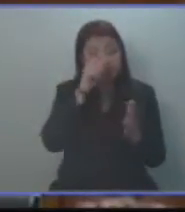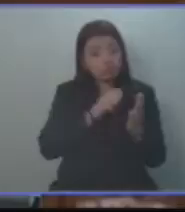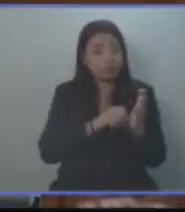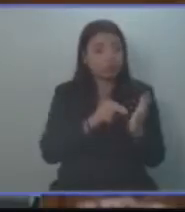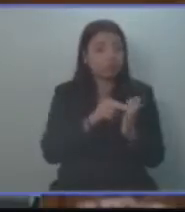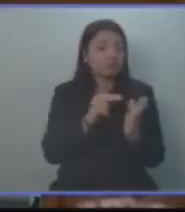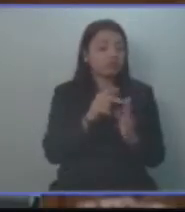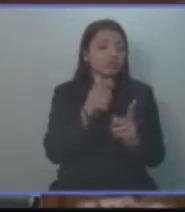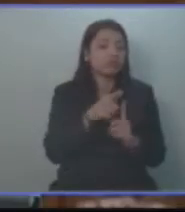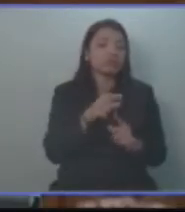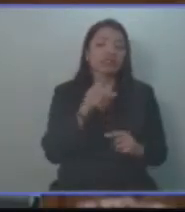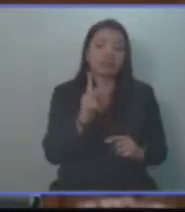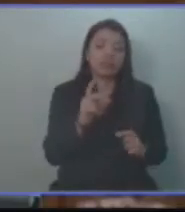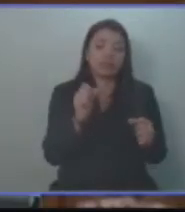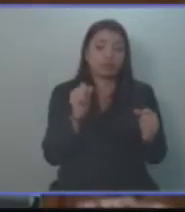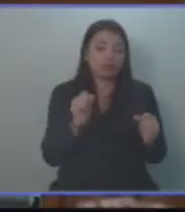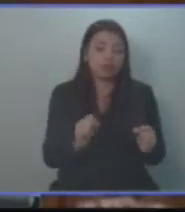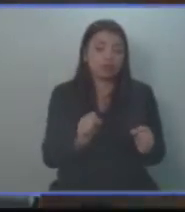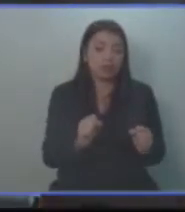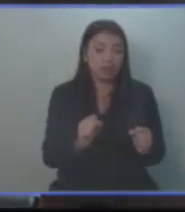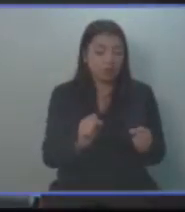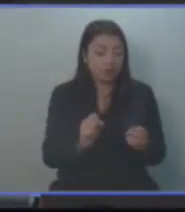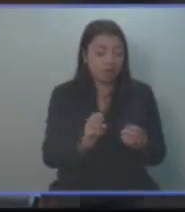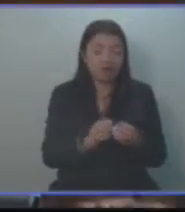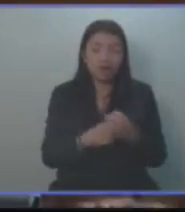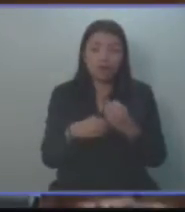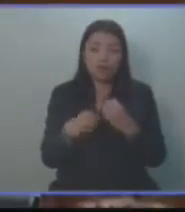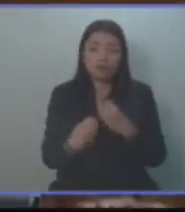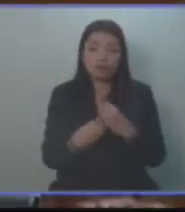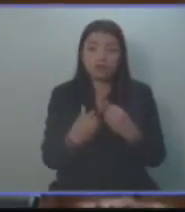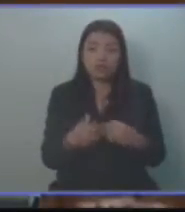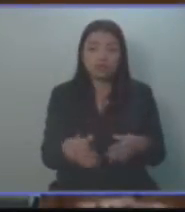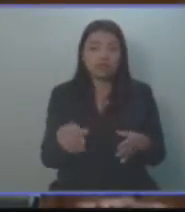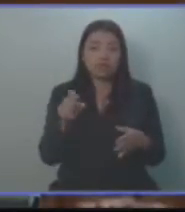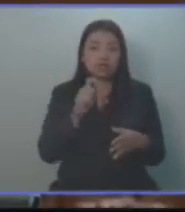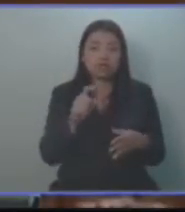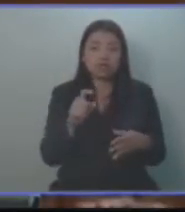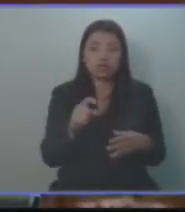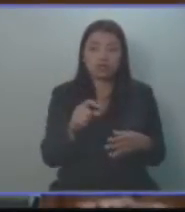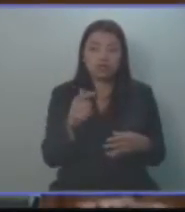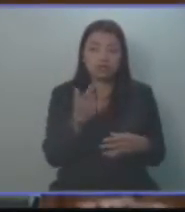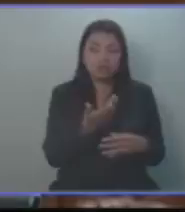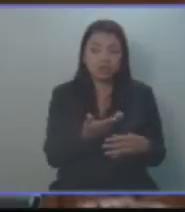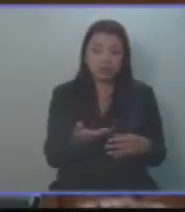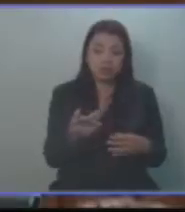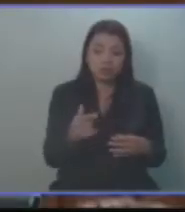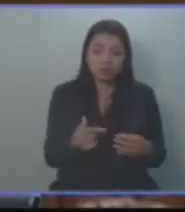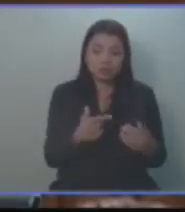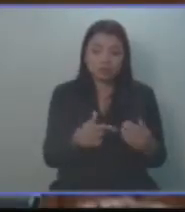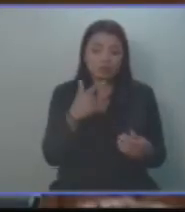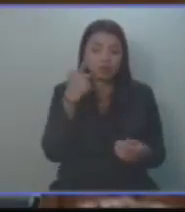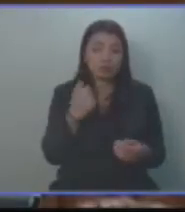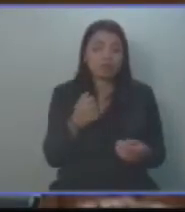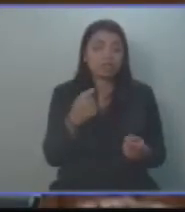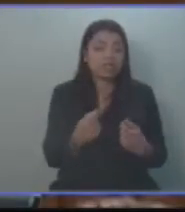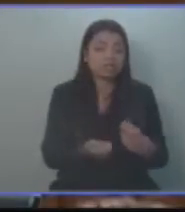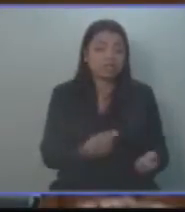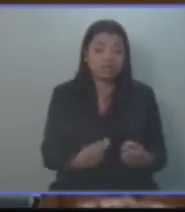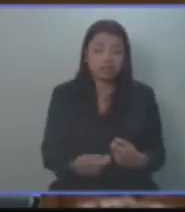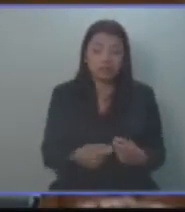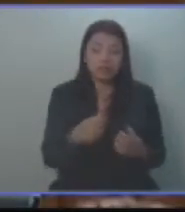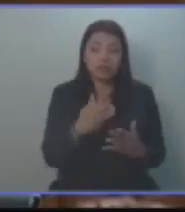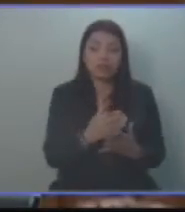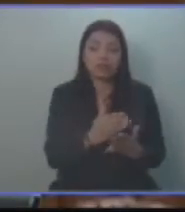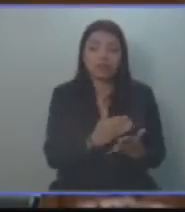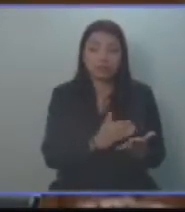K, remitir a la Unidad de Administración de Recursos Humanos a más tardar la tercera semana de diciembre la lista